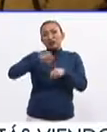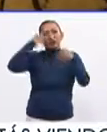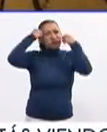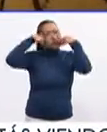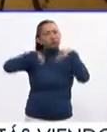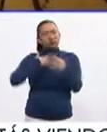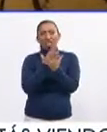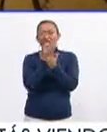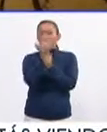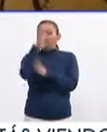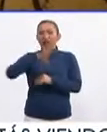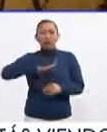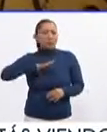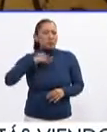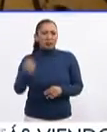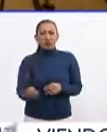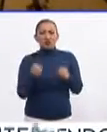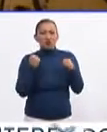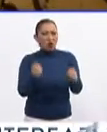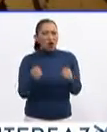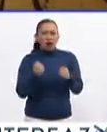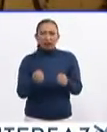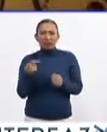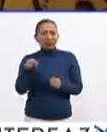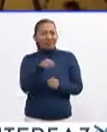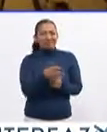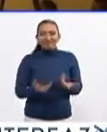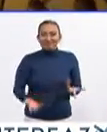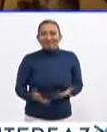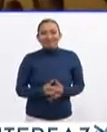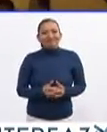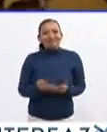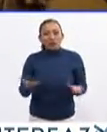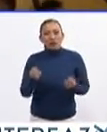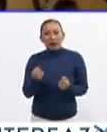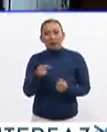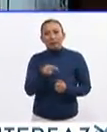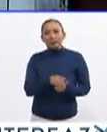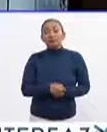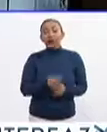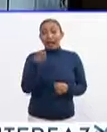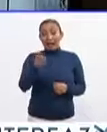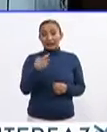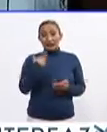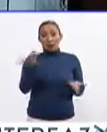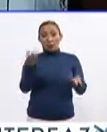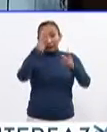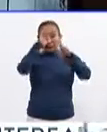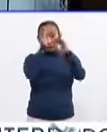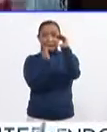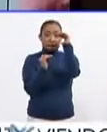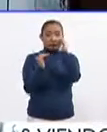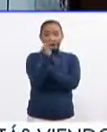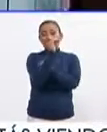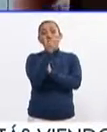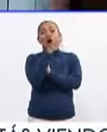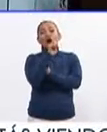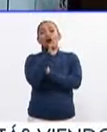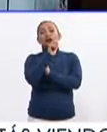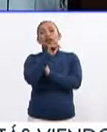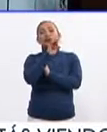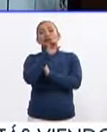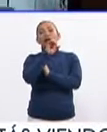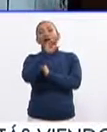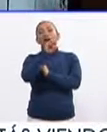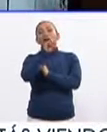trabajo muy brutales, muy fuertes. La mención honorífica la obtuvo Óscar